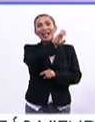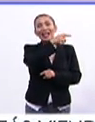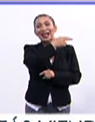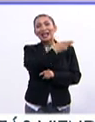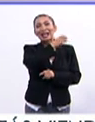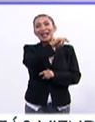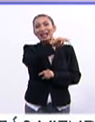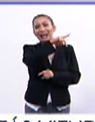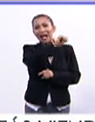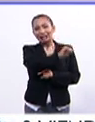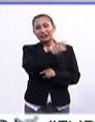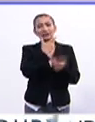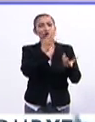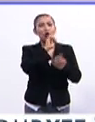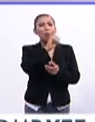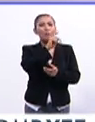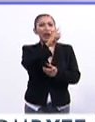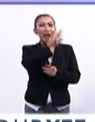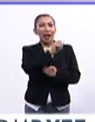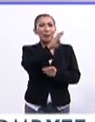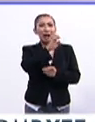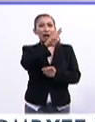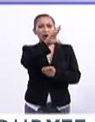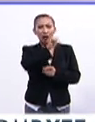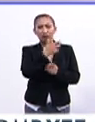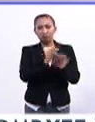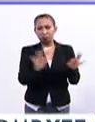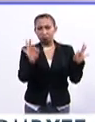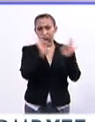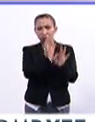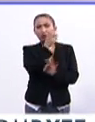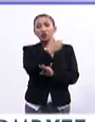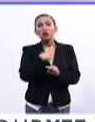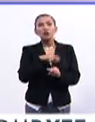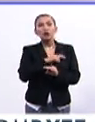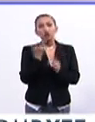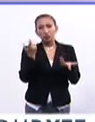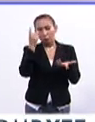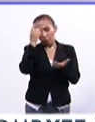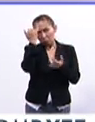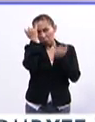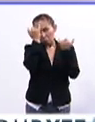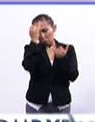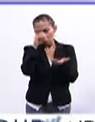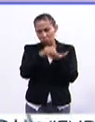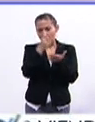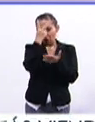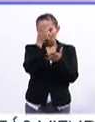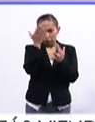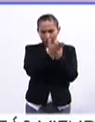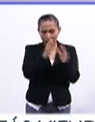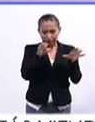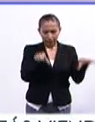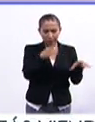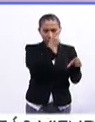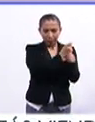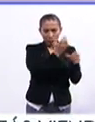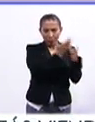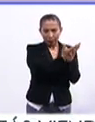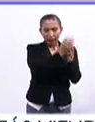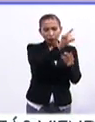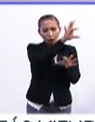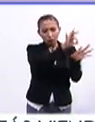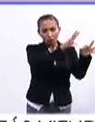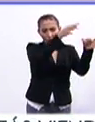henry poole se le está para barro cada que muy importante estamos haciendo esta propuesta que son dos partes la primera son